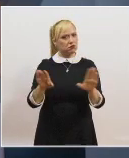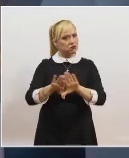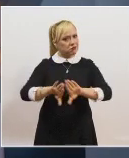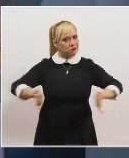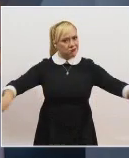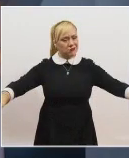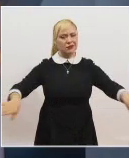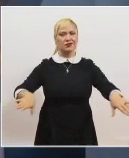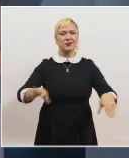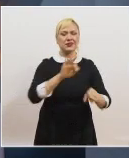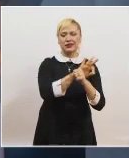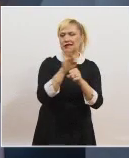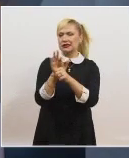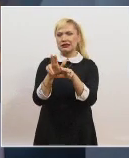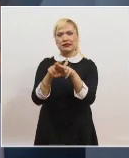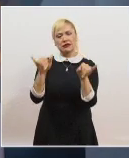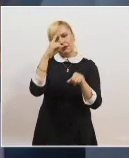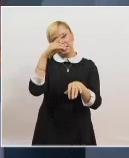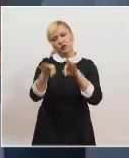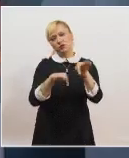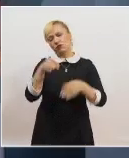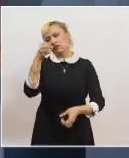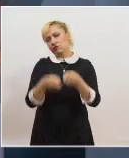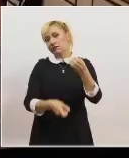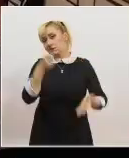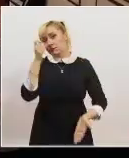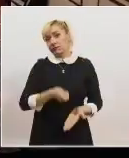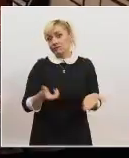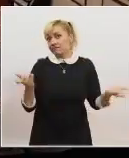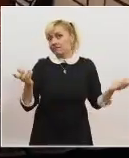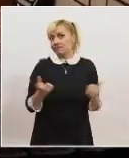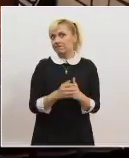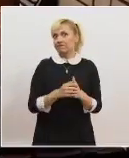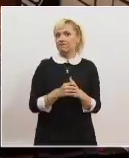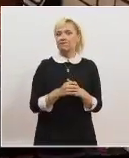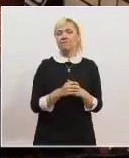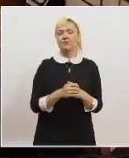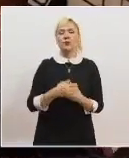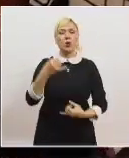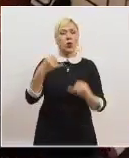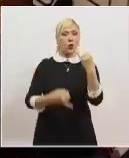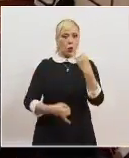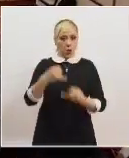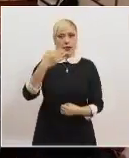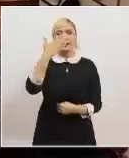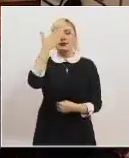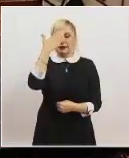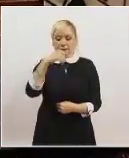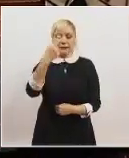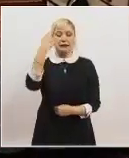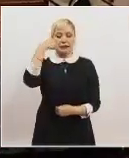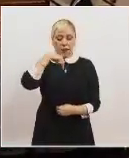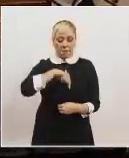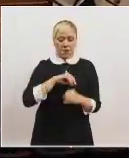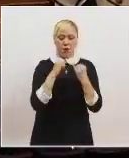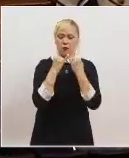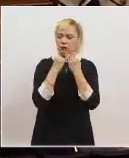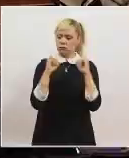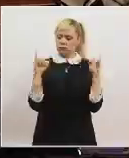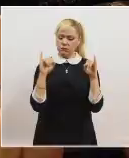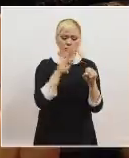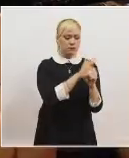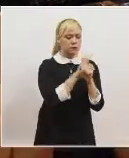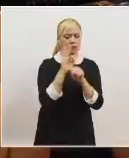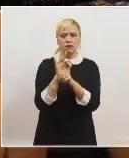y la imparcialidad en la impartición de justicia. El juez que se sabe y actúa de forma independiente e